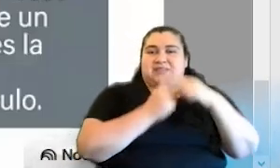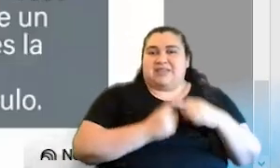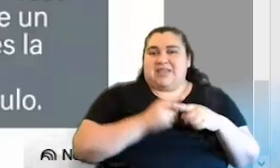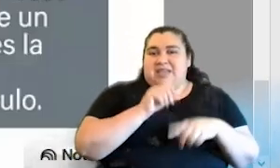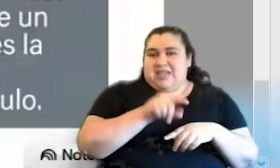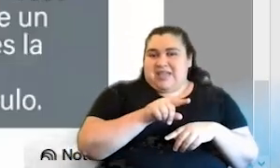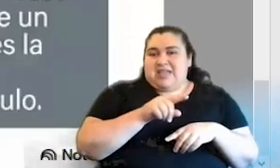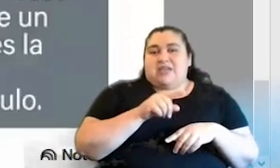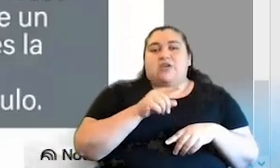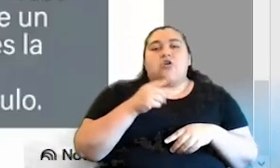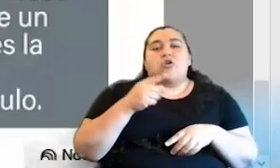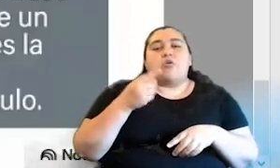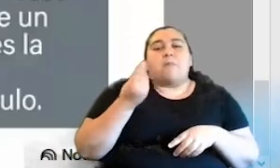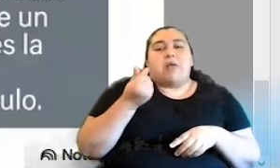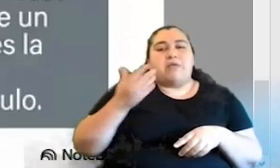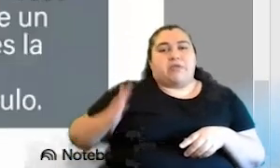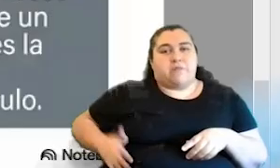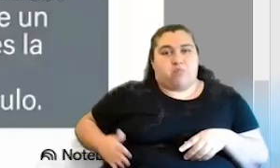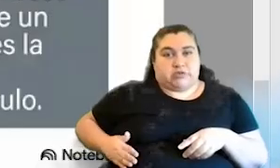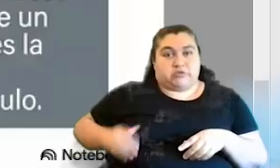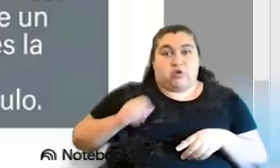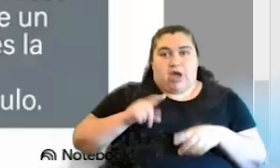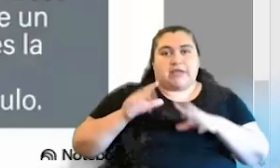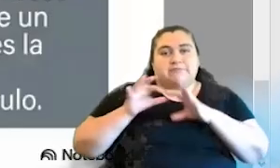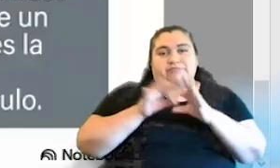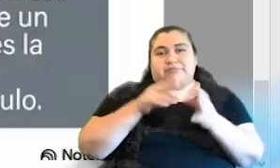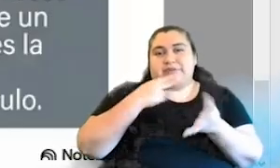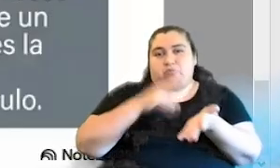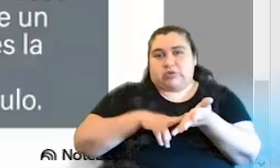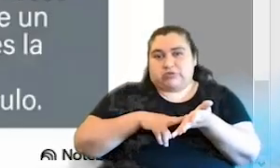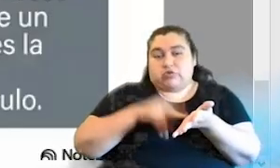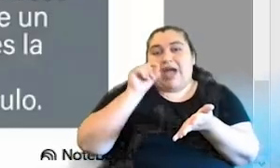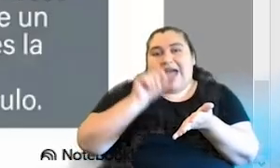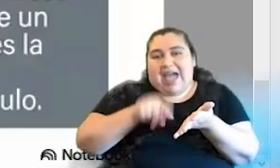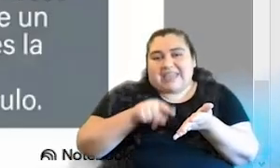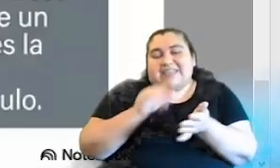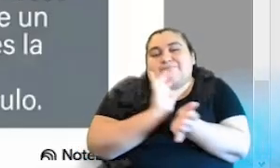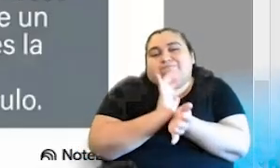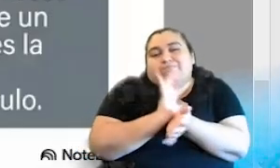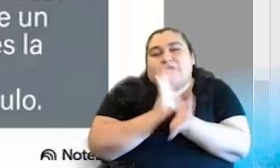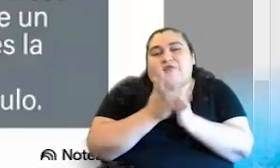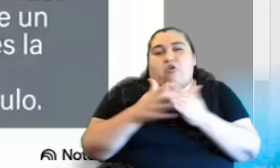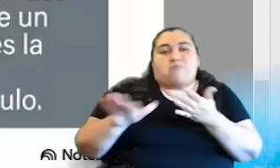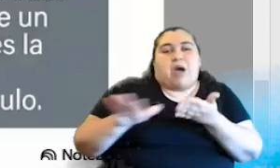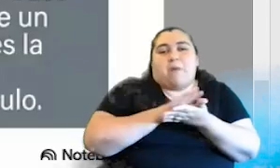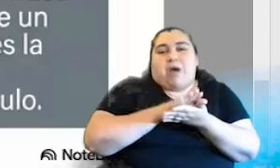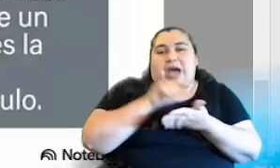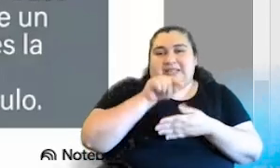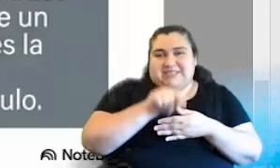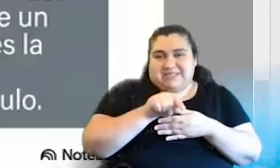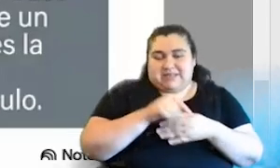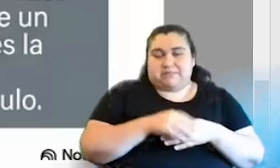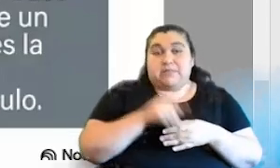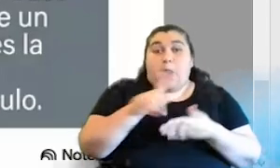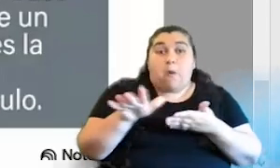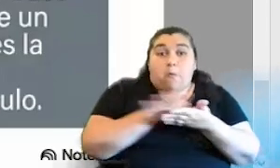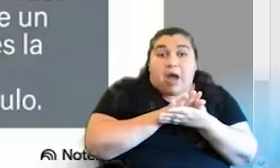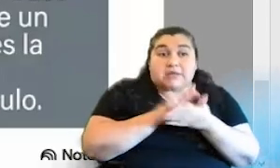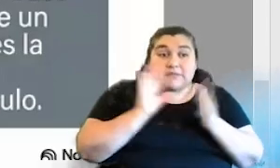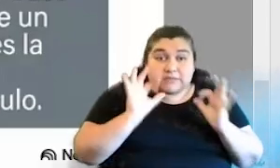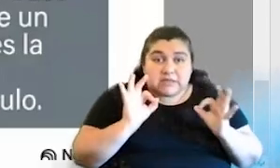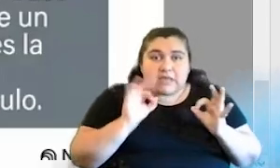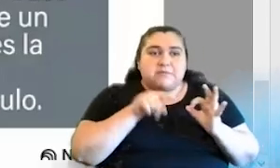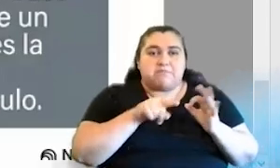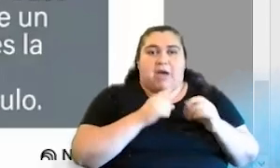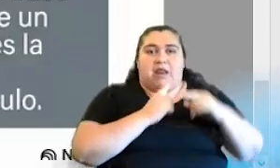ganancia neta sujeta a impuesto, que es lo que uno determina la base imponible. Una vez que se obtiene la base imponible, se va